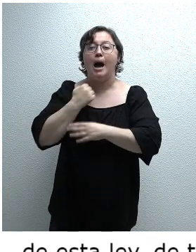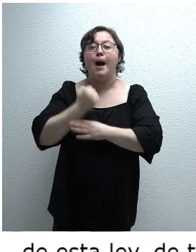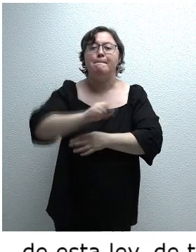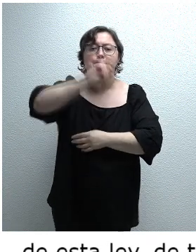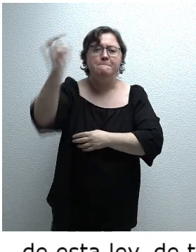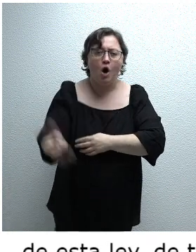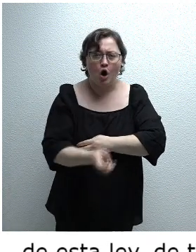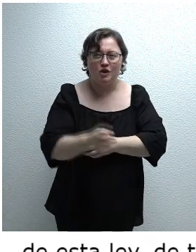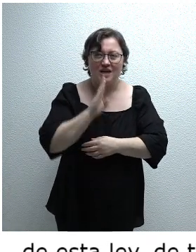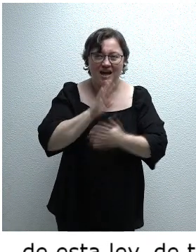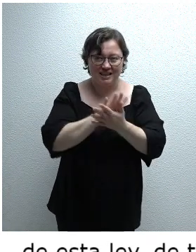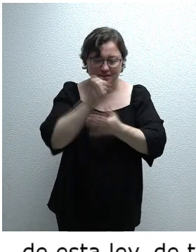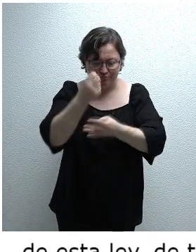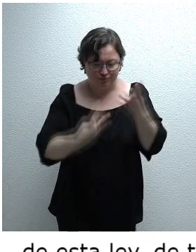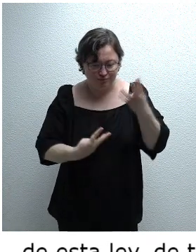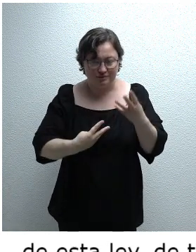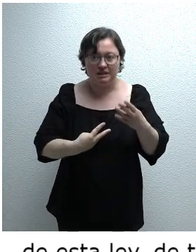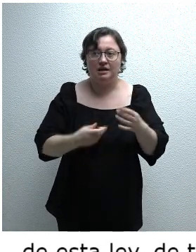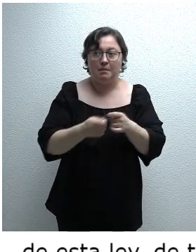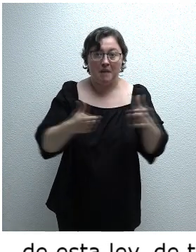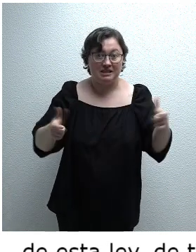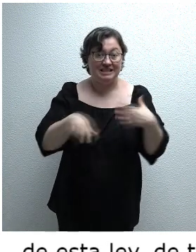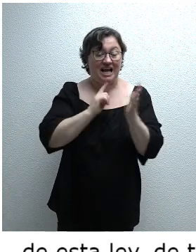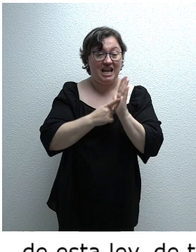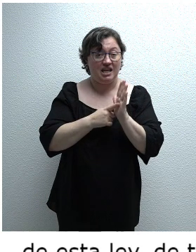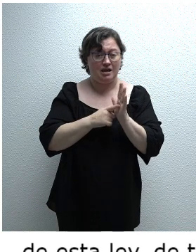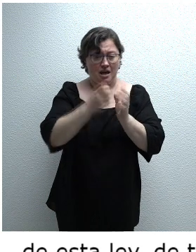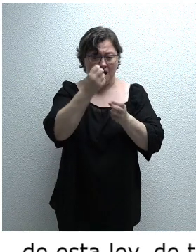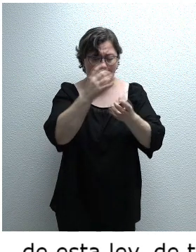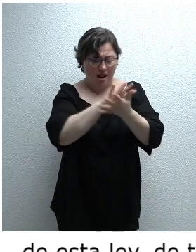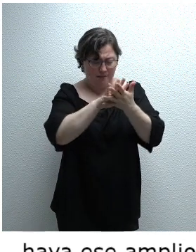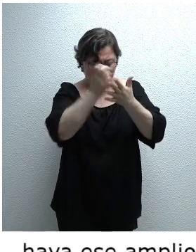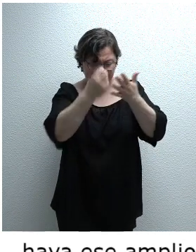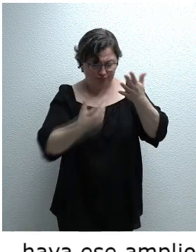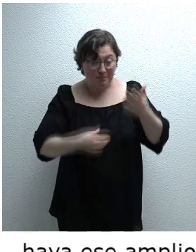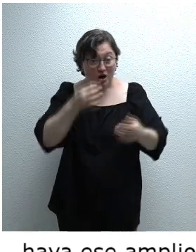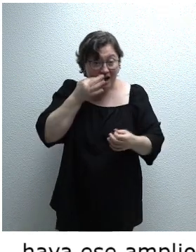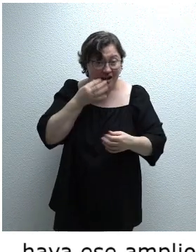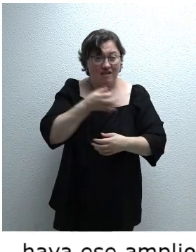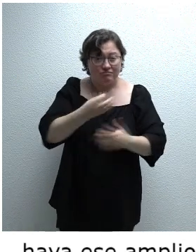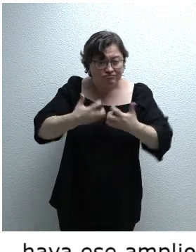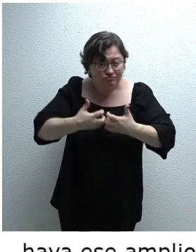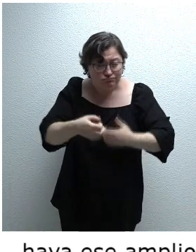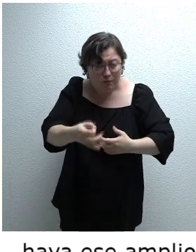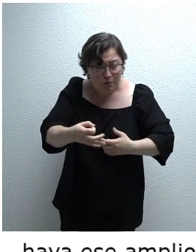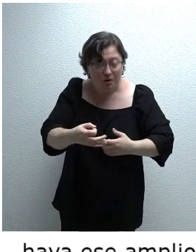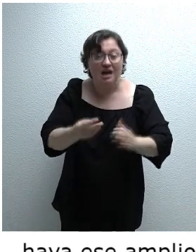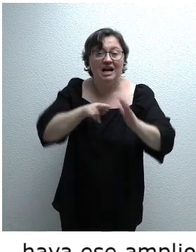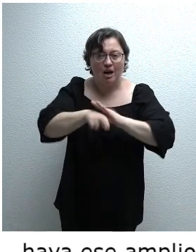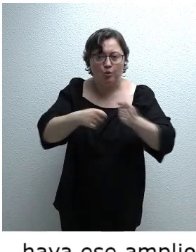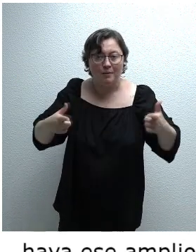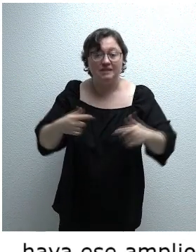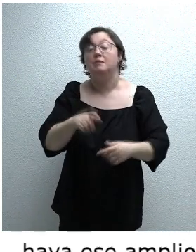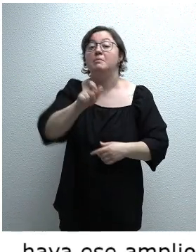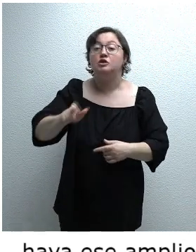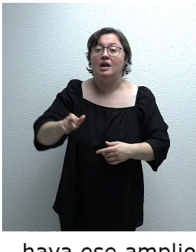apoyos que antes he mencionado, que tienen que ser más de los que la propia ley prevé, para que sea efectivo y eficaz el ejercicio de sus